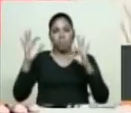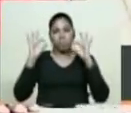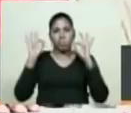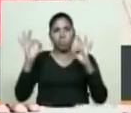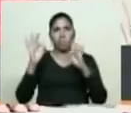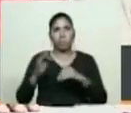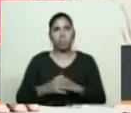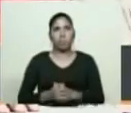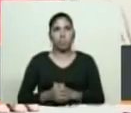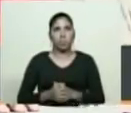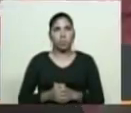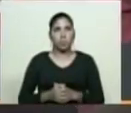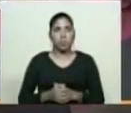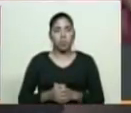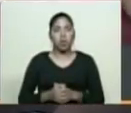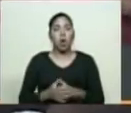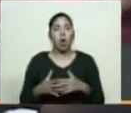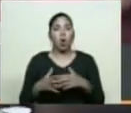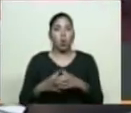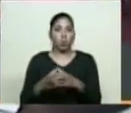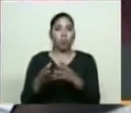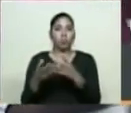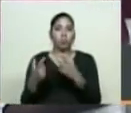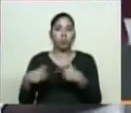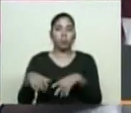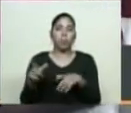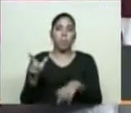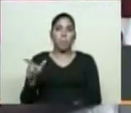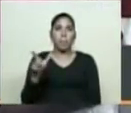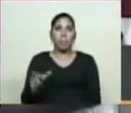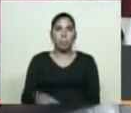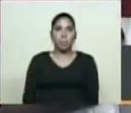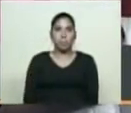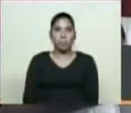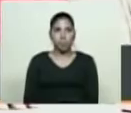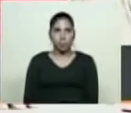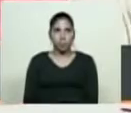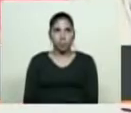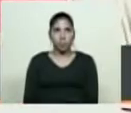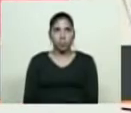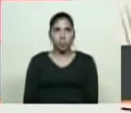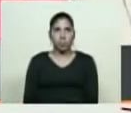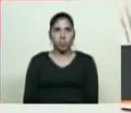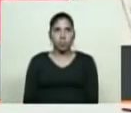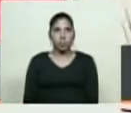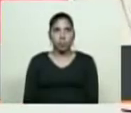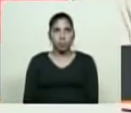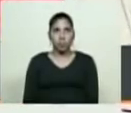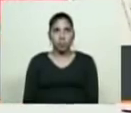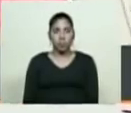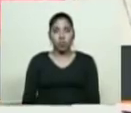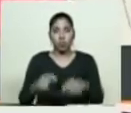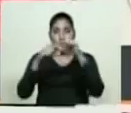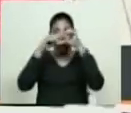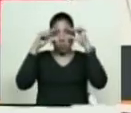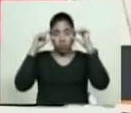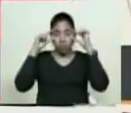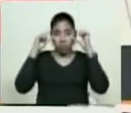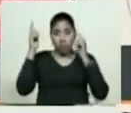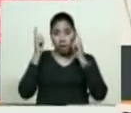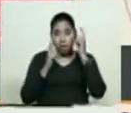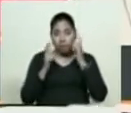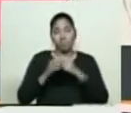y contundente con el Partido Socialista Unido de Venezuela en vanguardia. El de los ojitos de Chávez, pues. El de los ojitos de